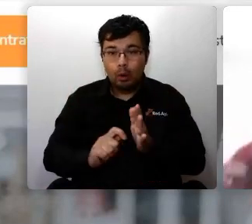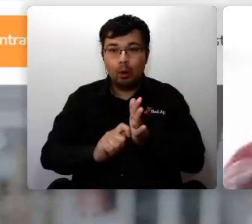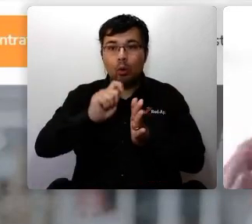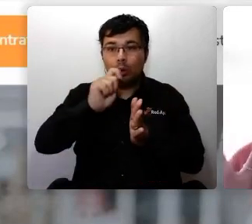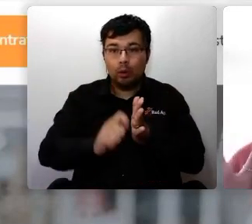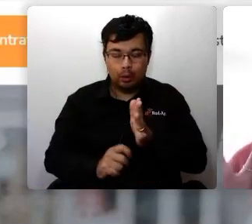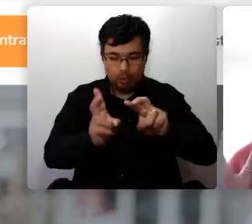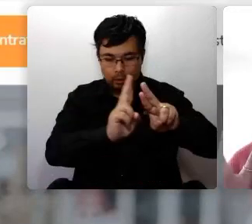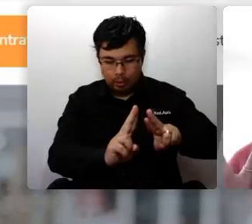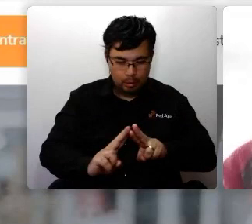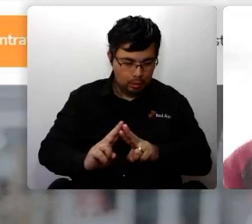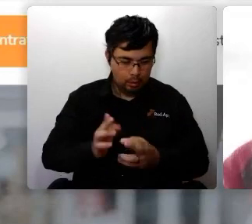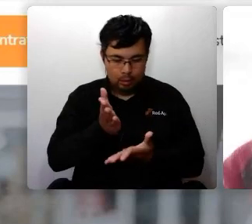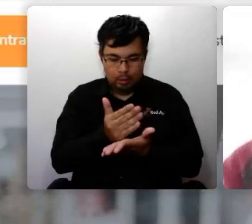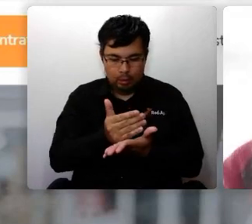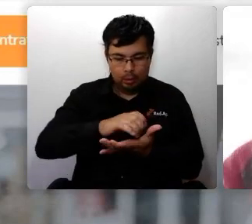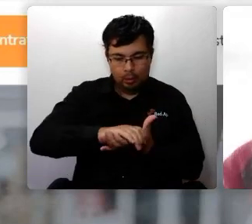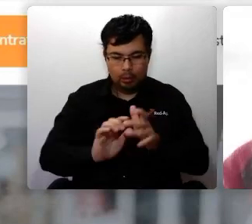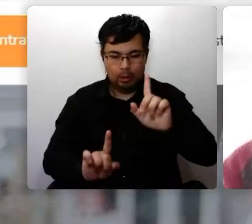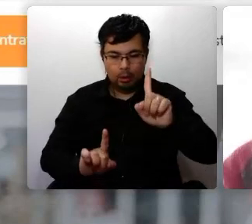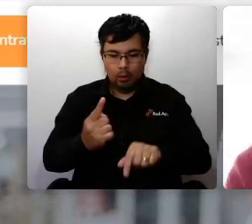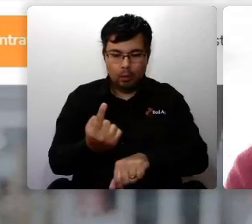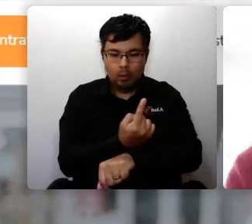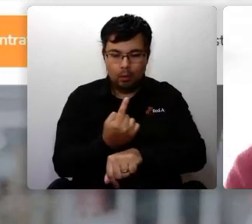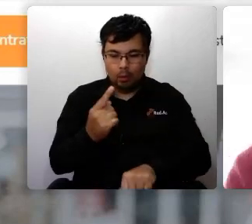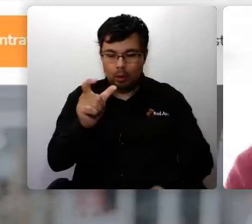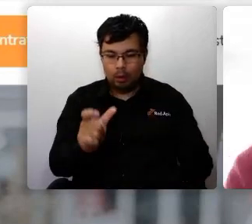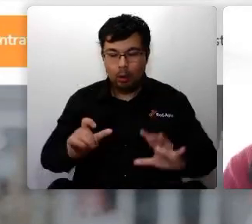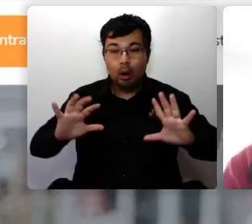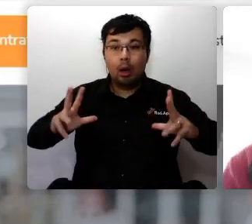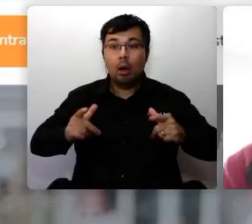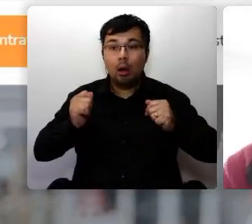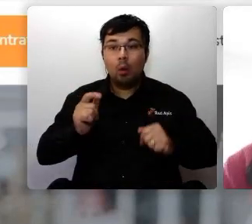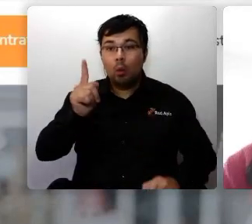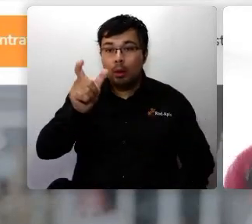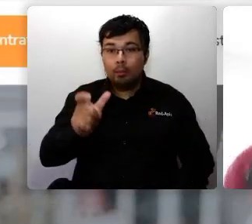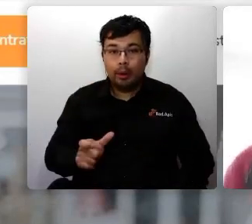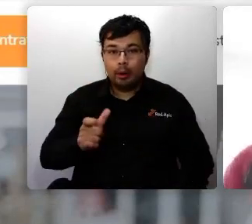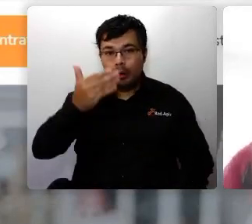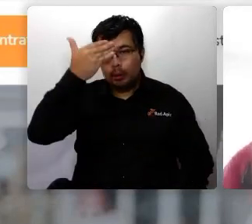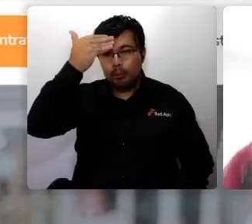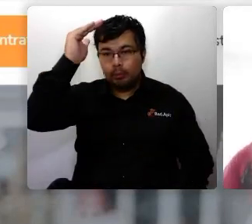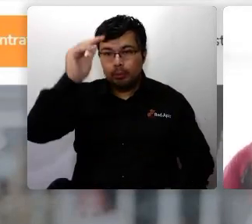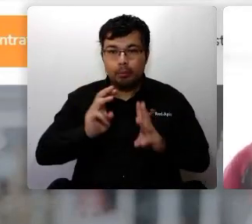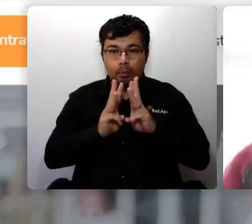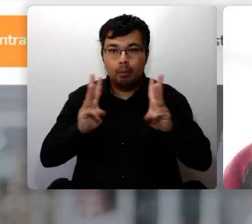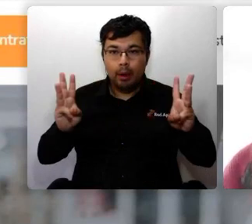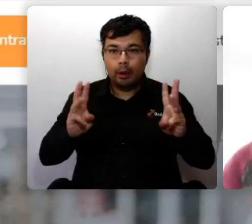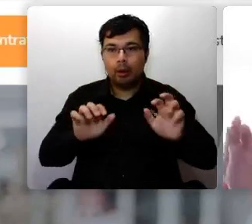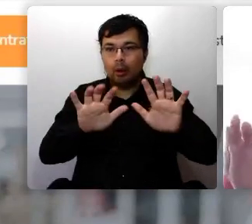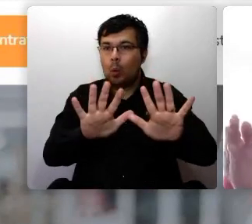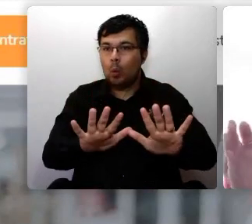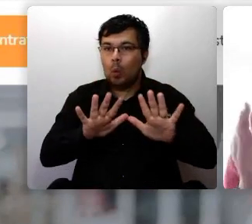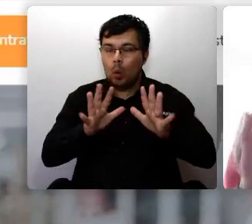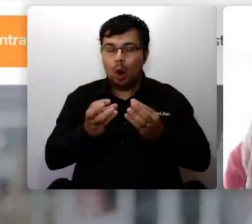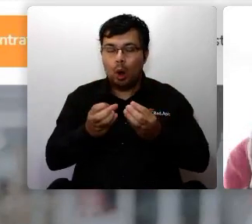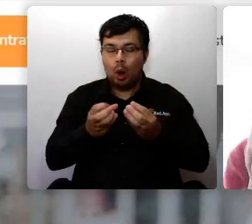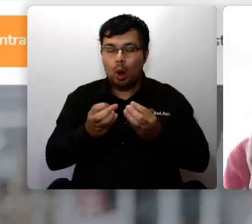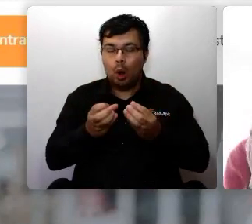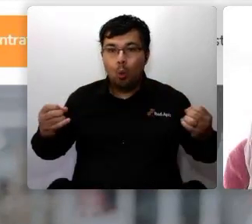horas y que me la deje armar el talento de una gerenta de marketing increíble con mucho talento. Entonces, de alguna